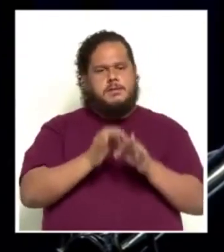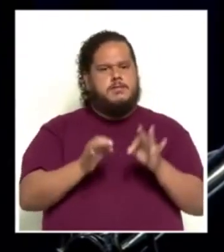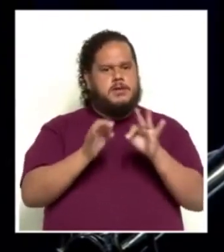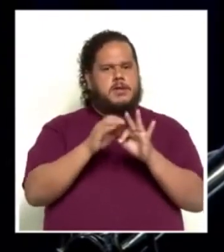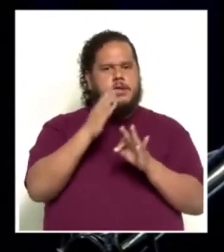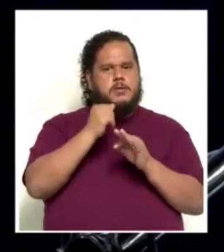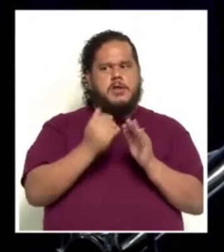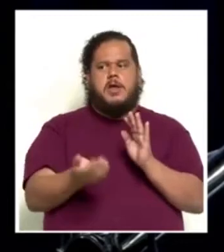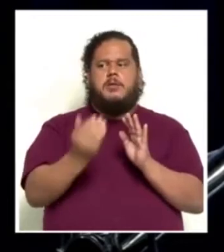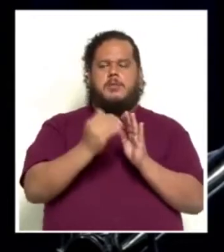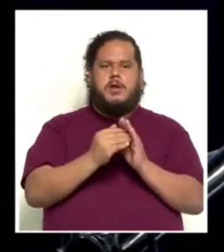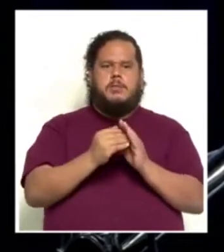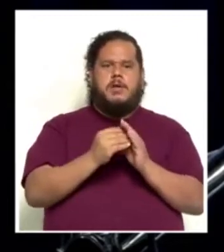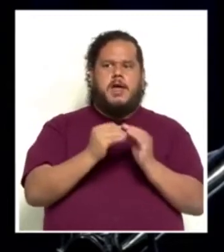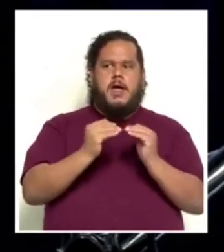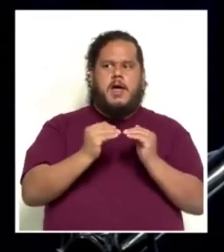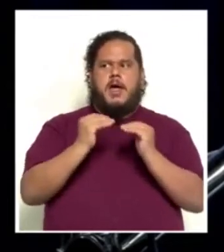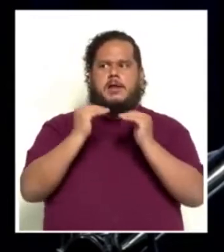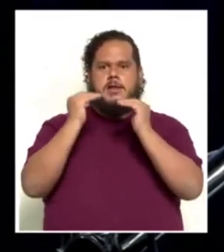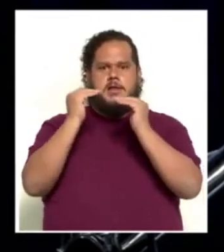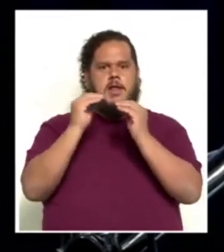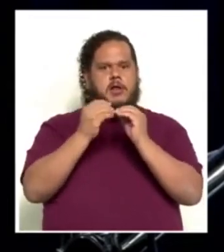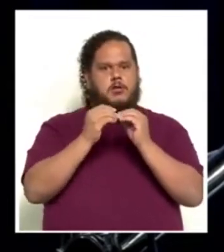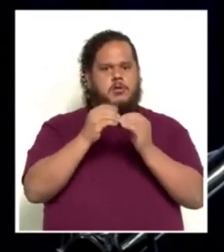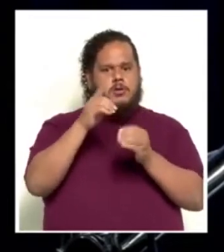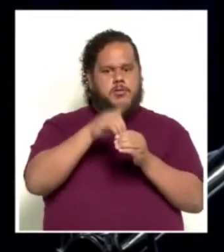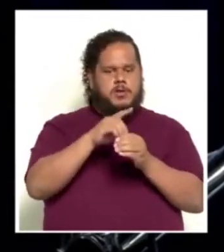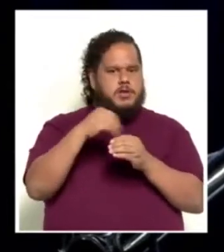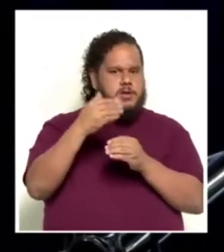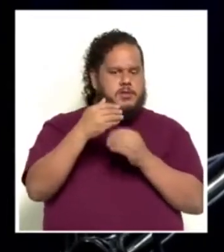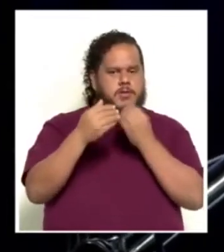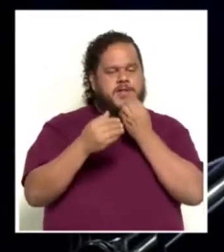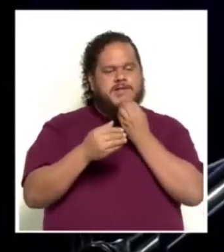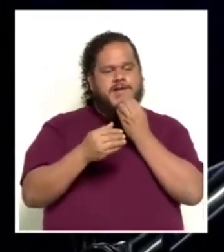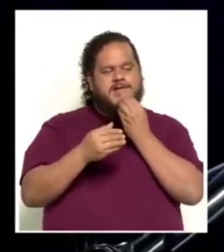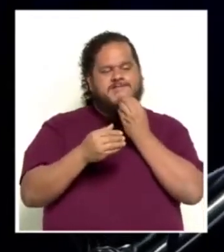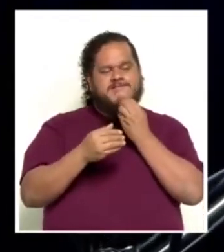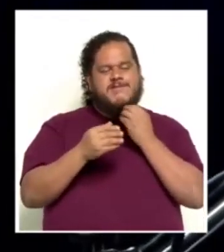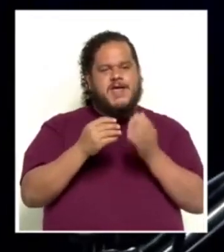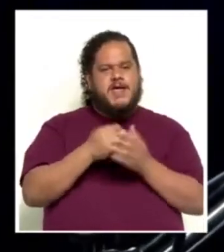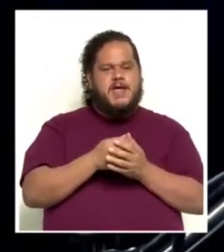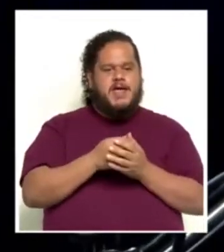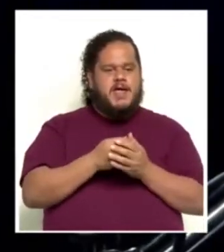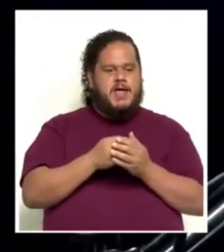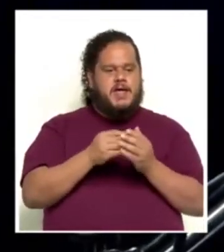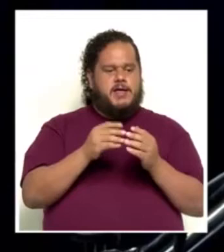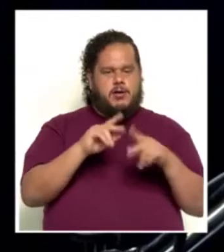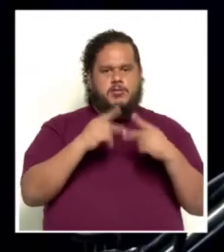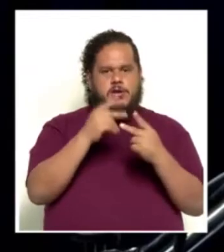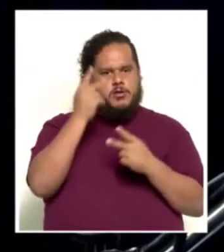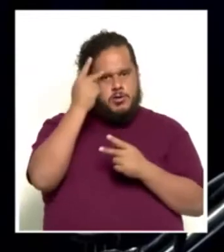que vuelven a aumentar su número de diputaciones después de la fracción más numerosa que tuvieron en el periodo